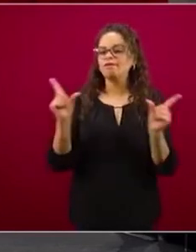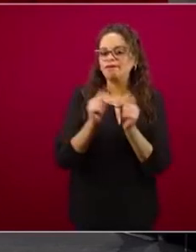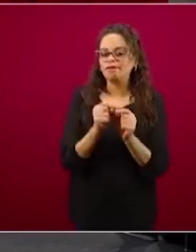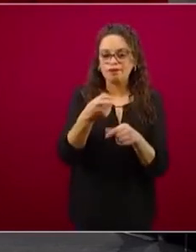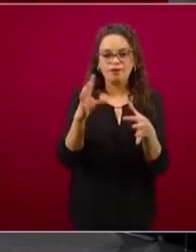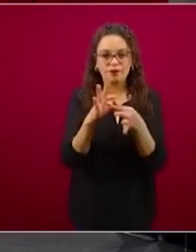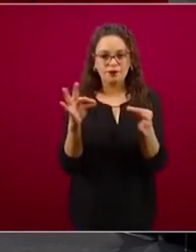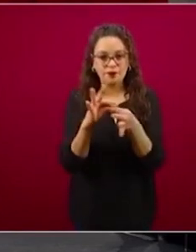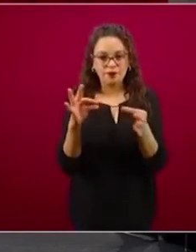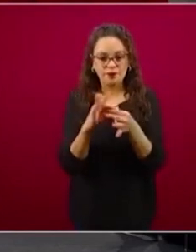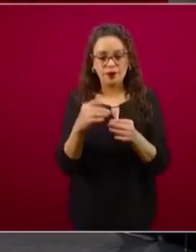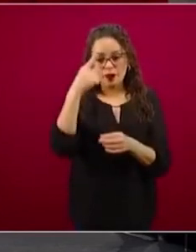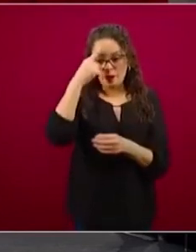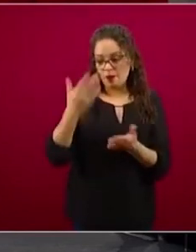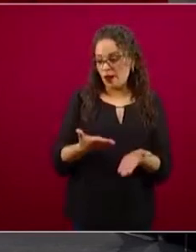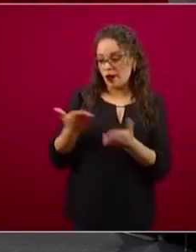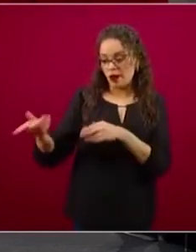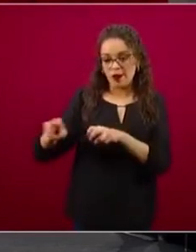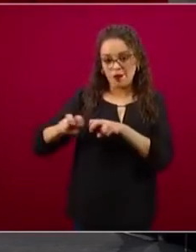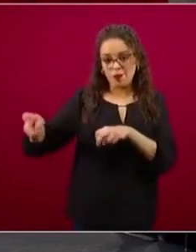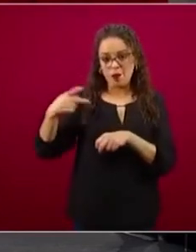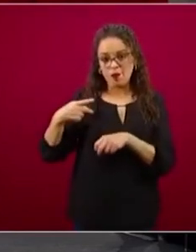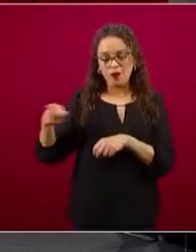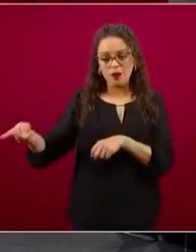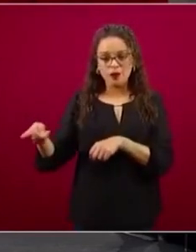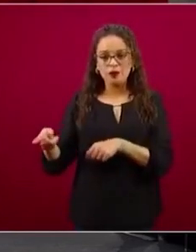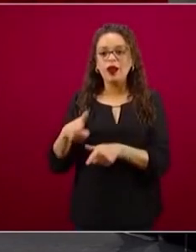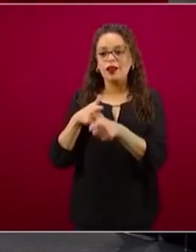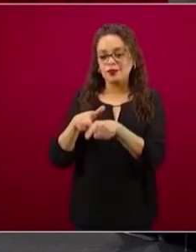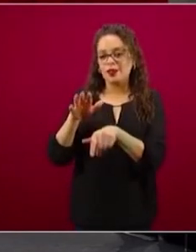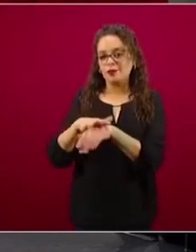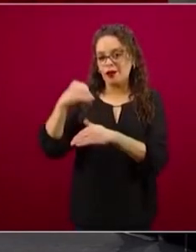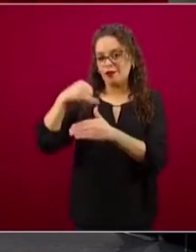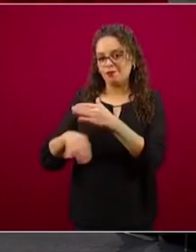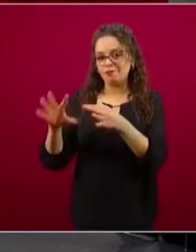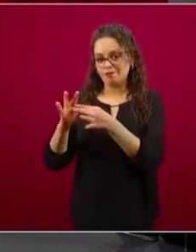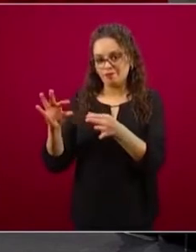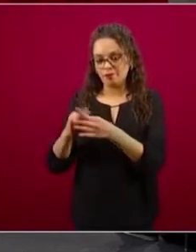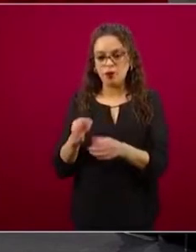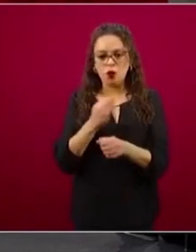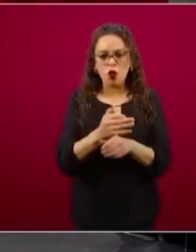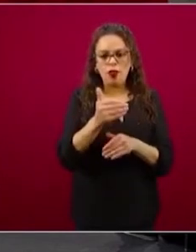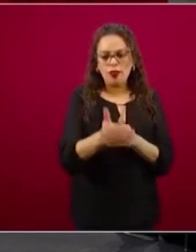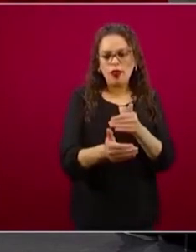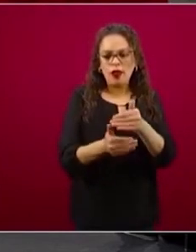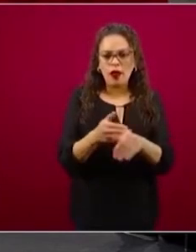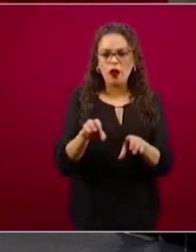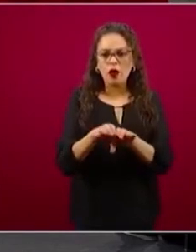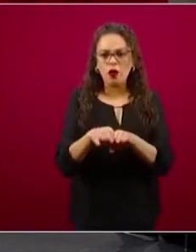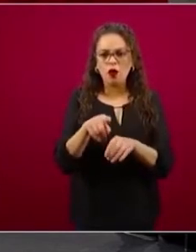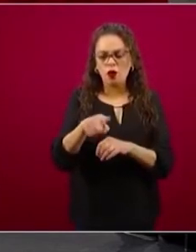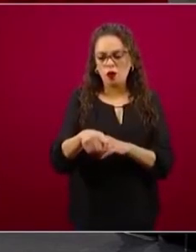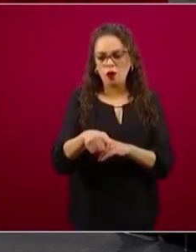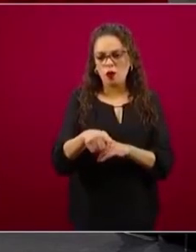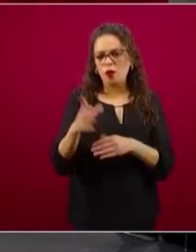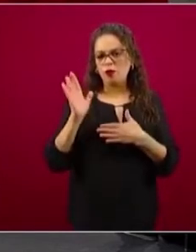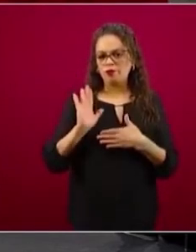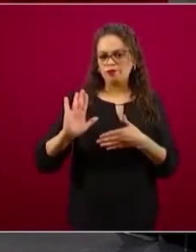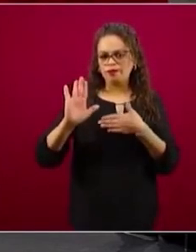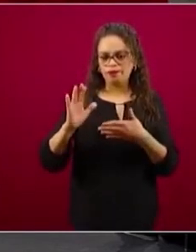para darles espacio a nuestros invitados de lo que está, de cómo está evolucionando Créditos a la Palabra. Por favor,